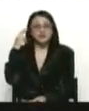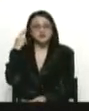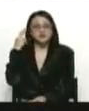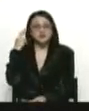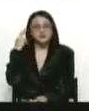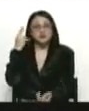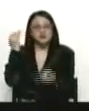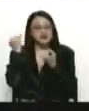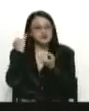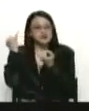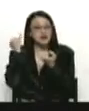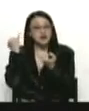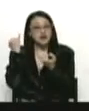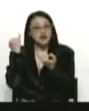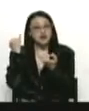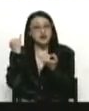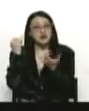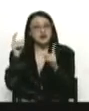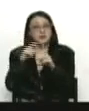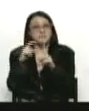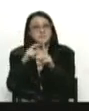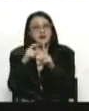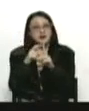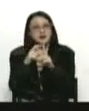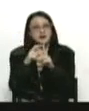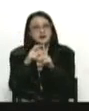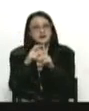ideal, en la frase, en la palabra,